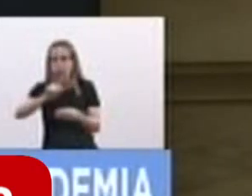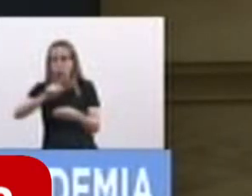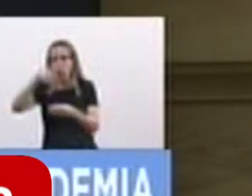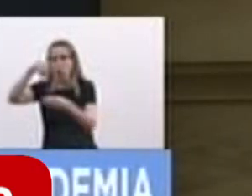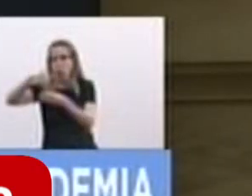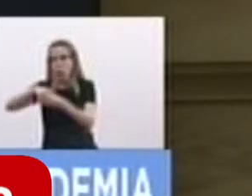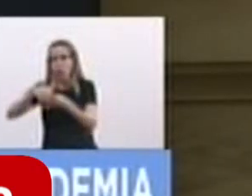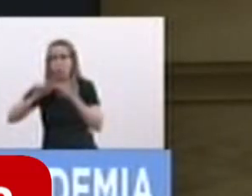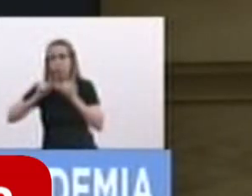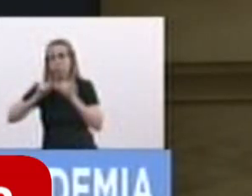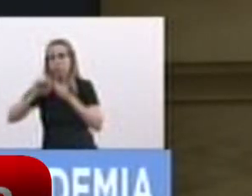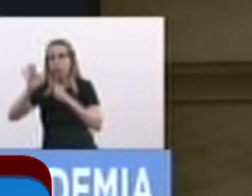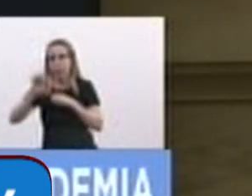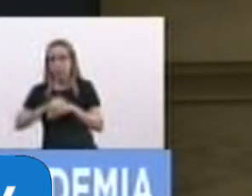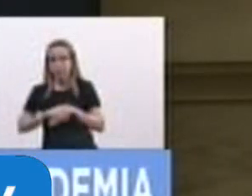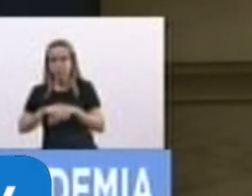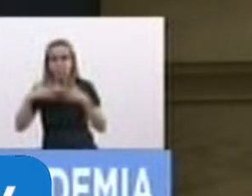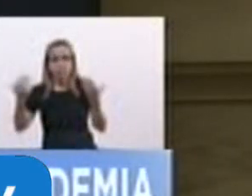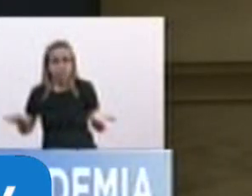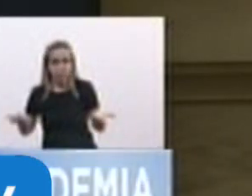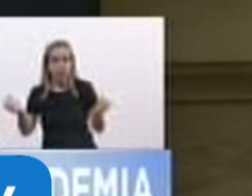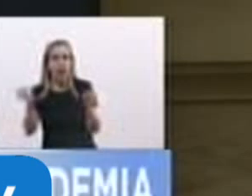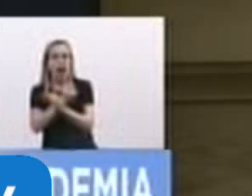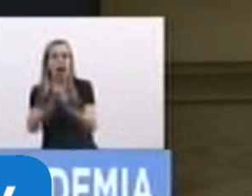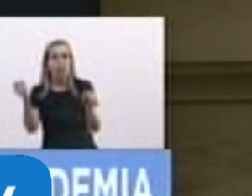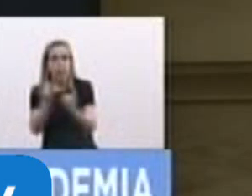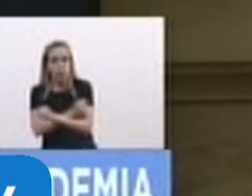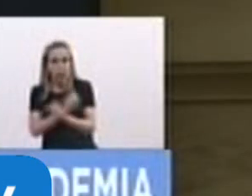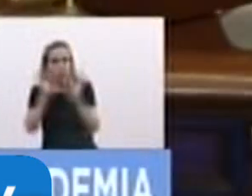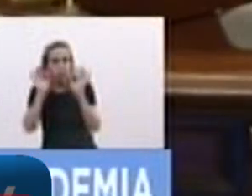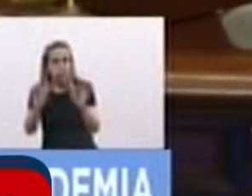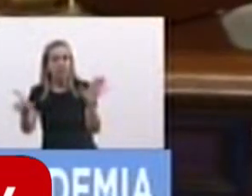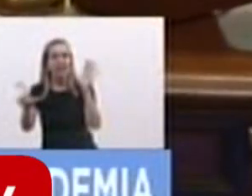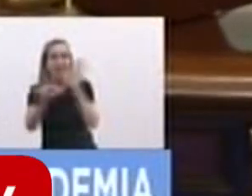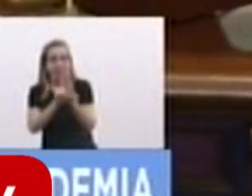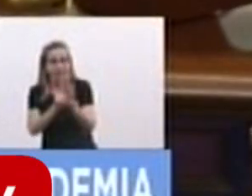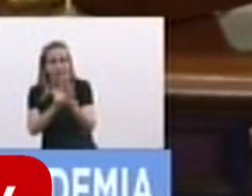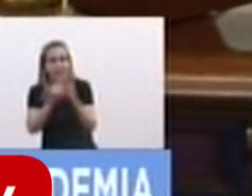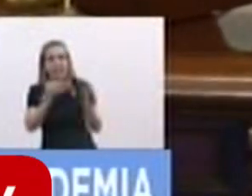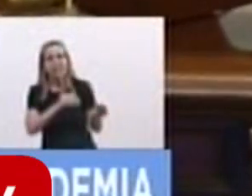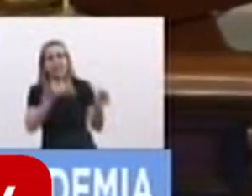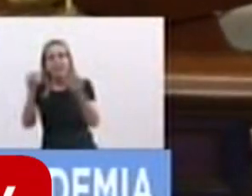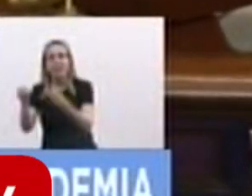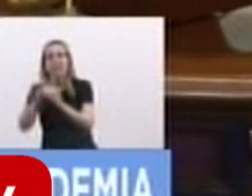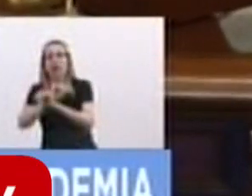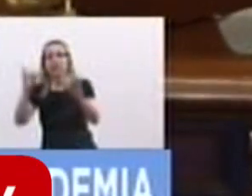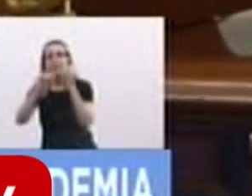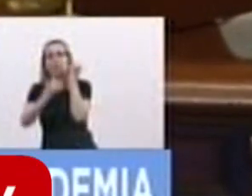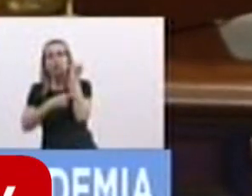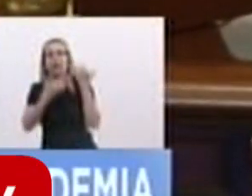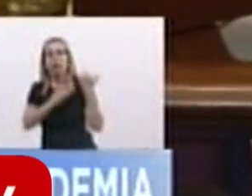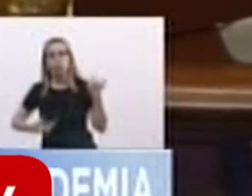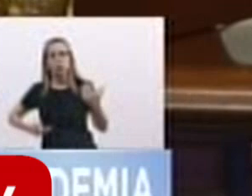y 0 abstenciones. Resulta aprobado, se convierte en ley y se comunica al Poder Ejecutivo.